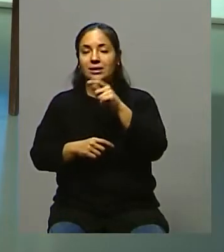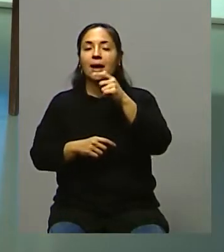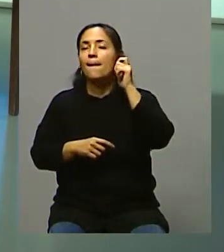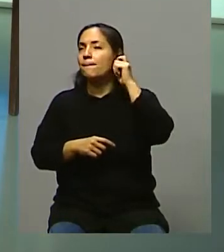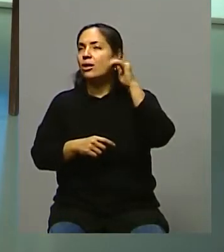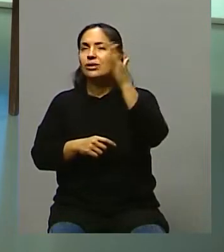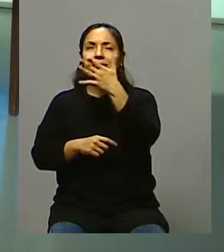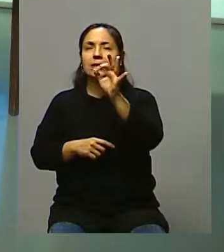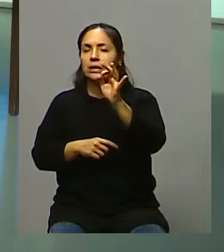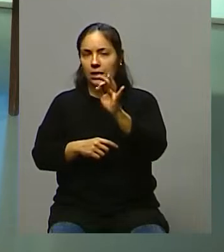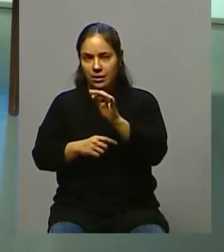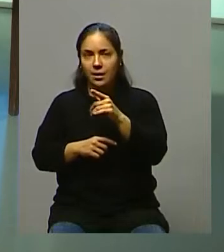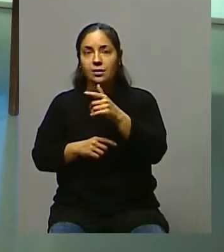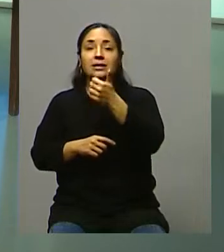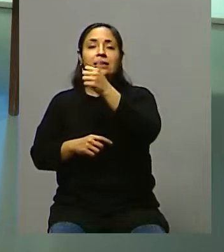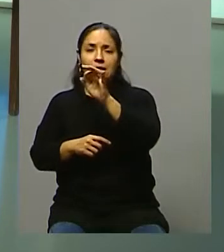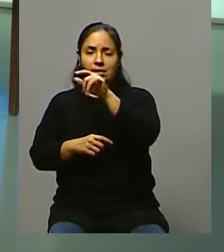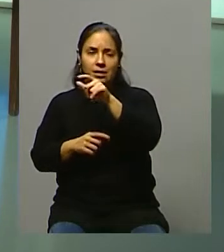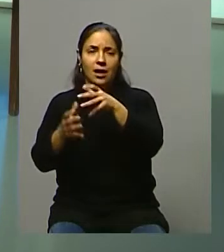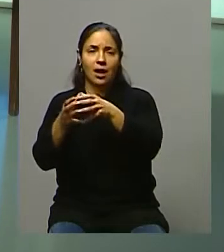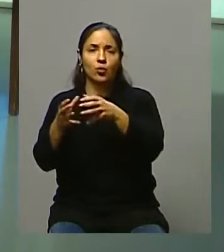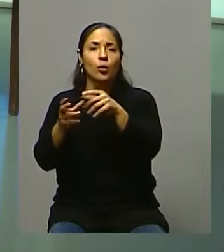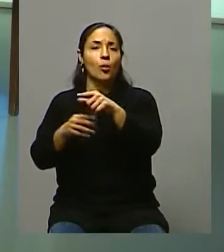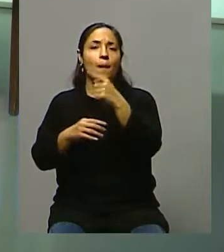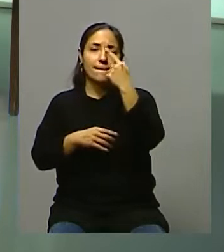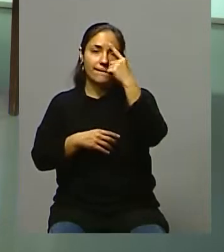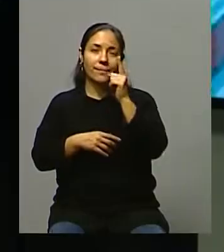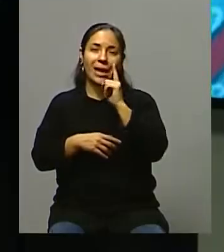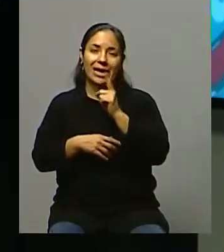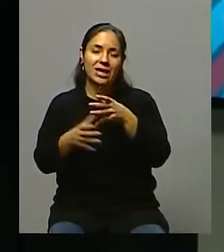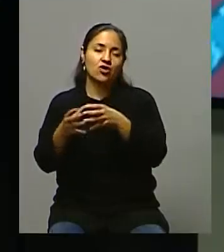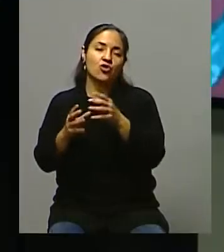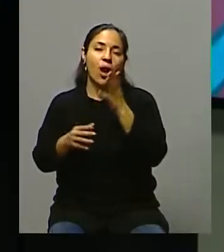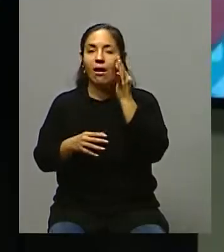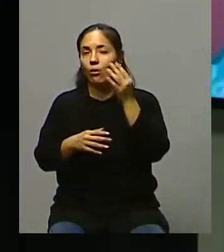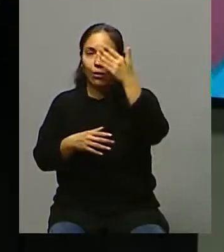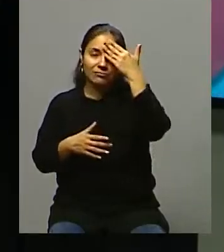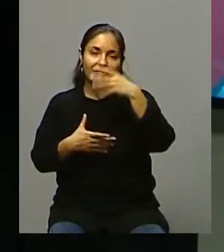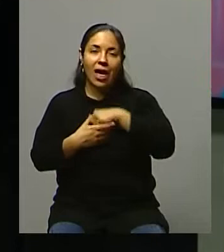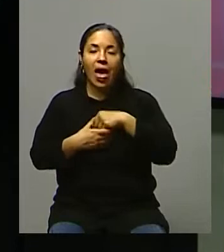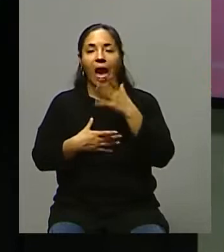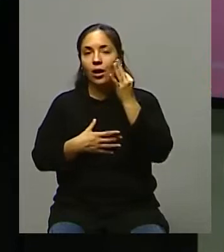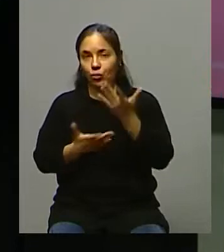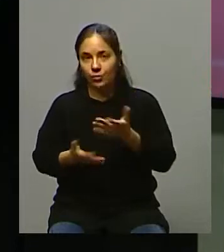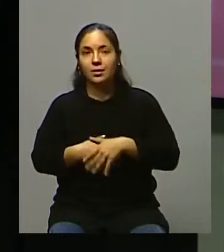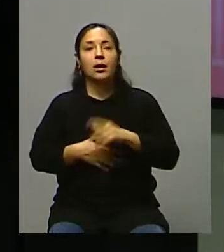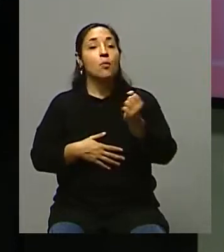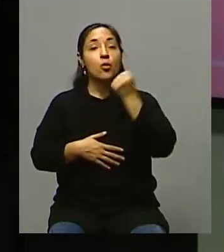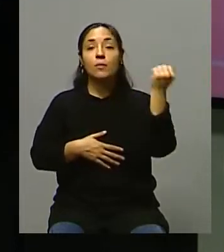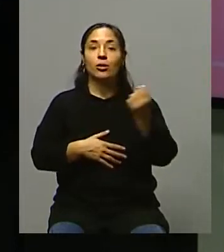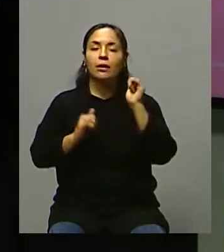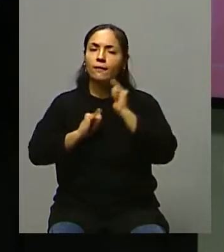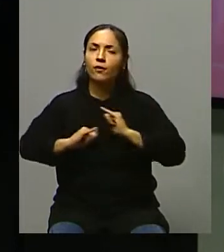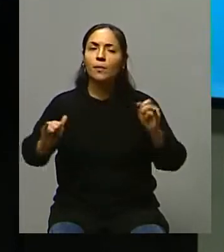60, creo que está como mayores de 60, grupo de riesgo. Bueno, es importante esto y seguir, como siempre, estar informados